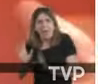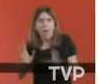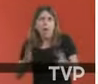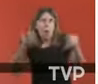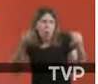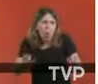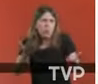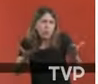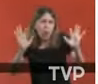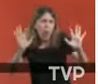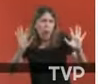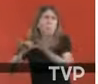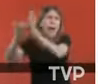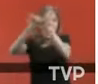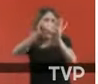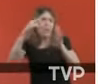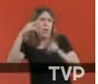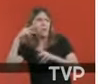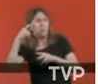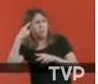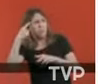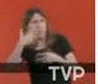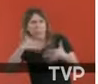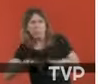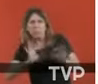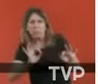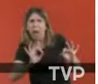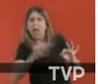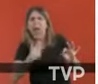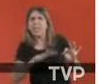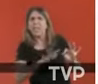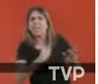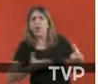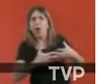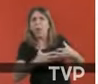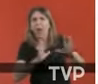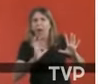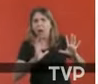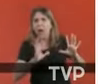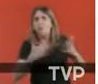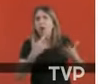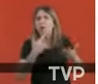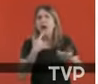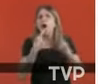va a entender el mundo, y es un camino a través de una consulta popular al pueblo argentino